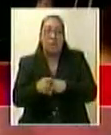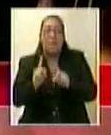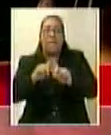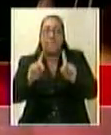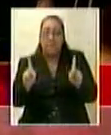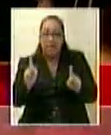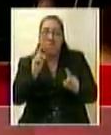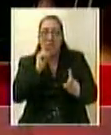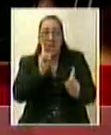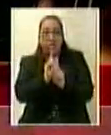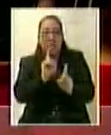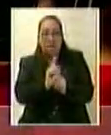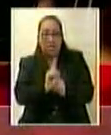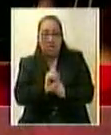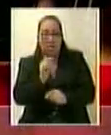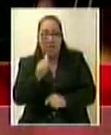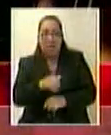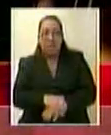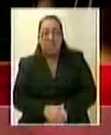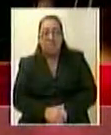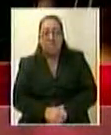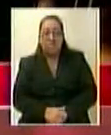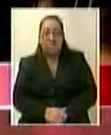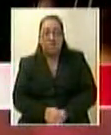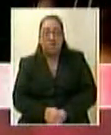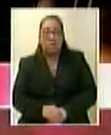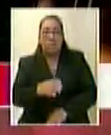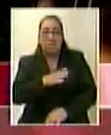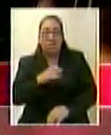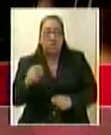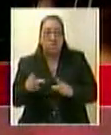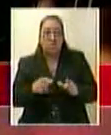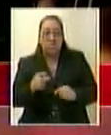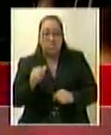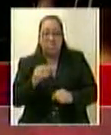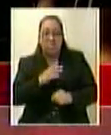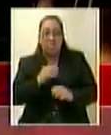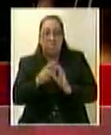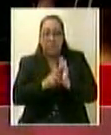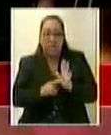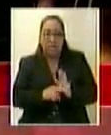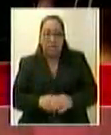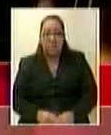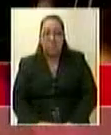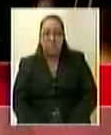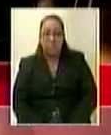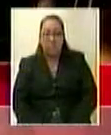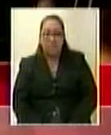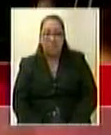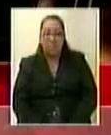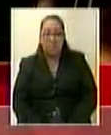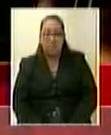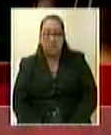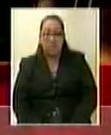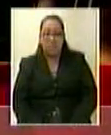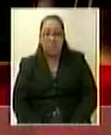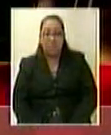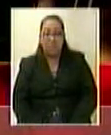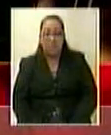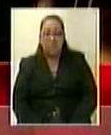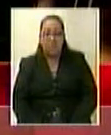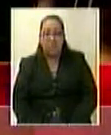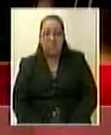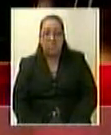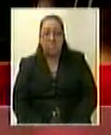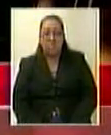embargo se ha dirigido a gobiernos locales y gobiernos regionales eso totalmente completo hoy